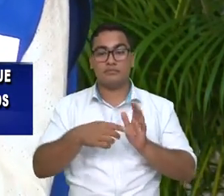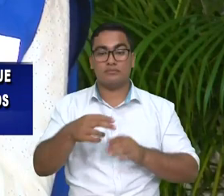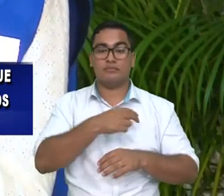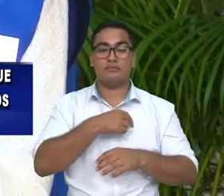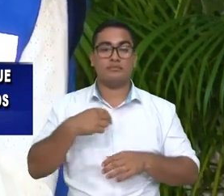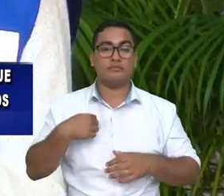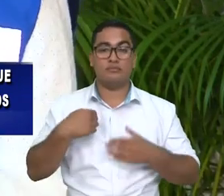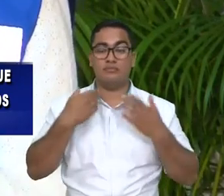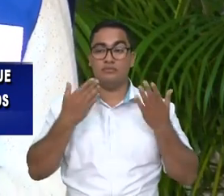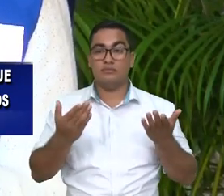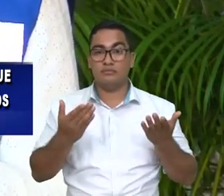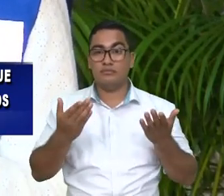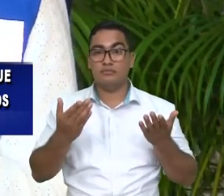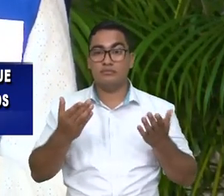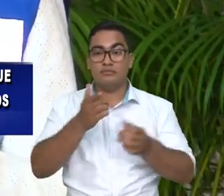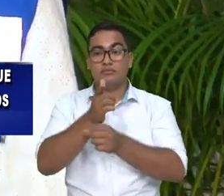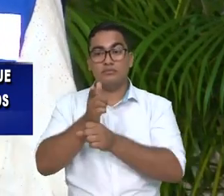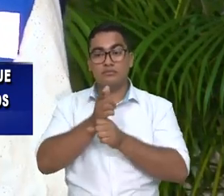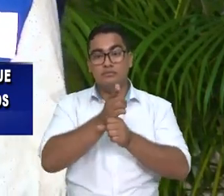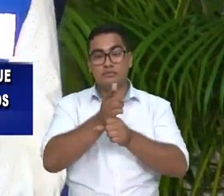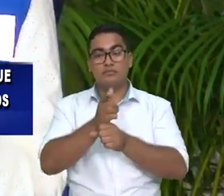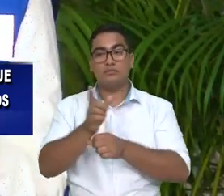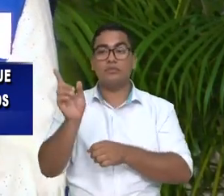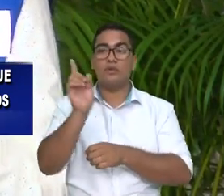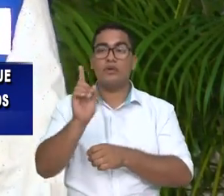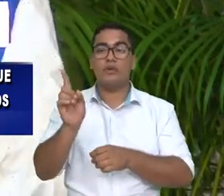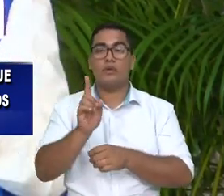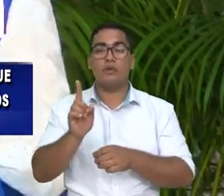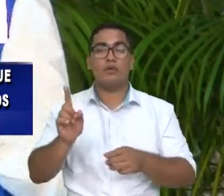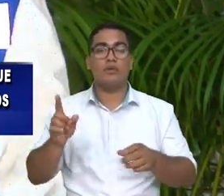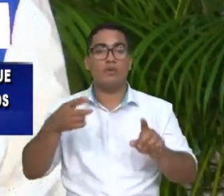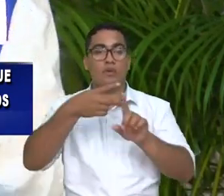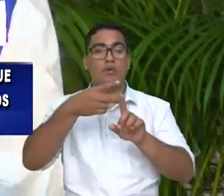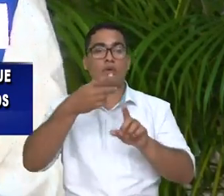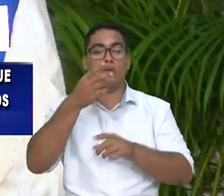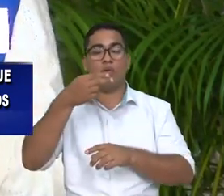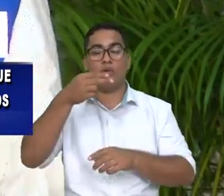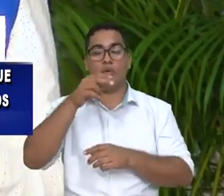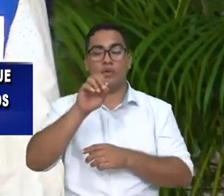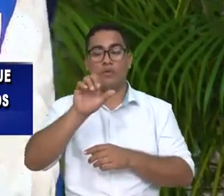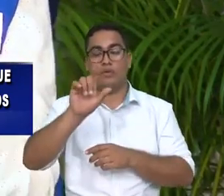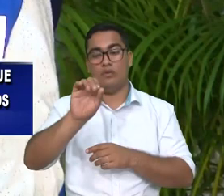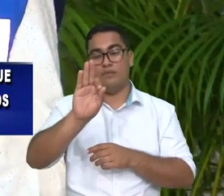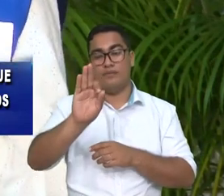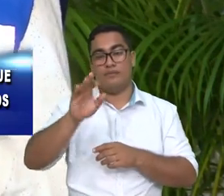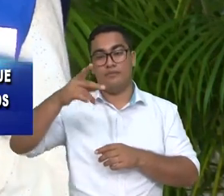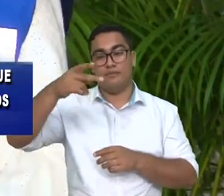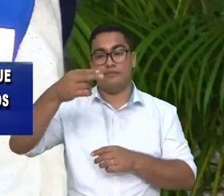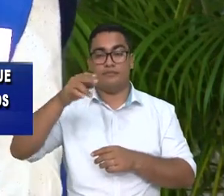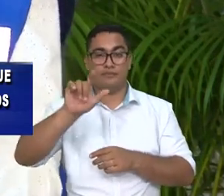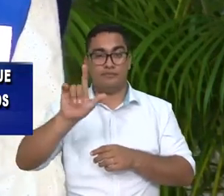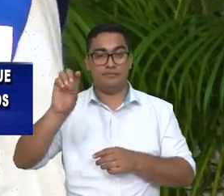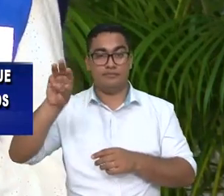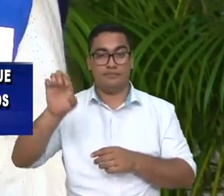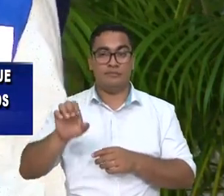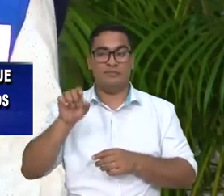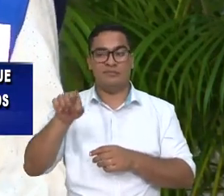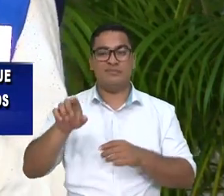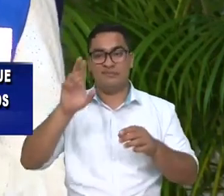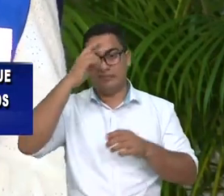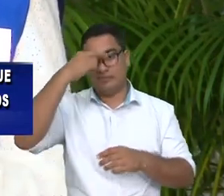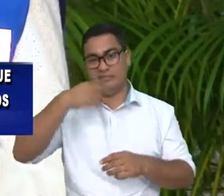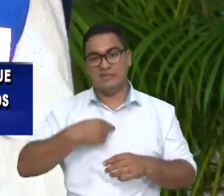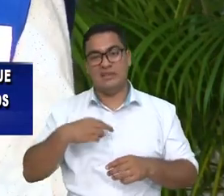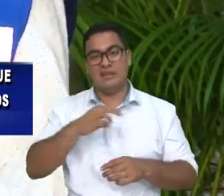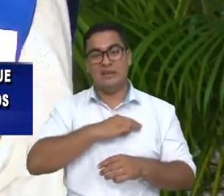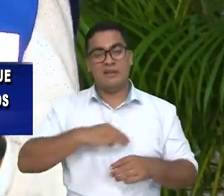o lo que se está llevando a cabo todavía, en el Centro de Convenciones o Los Palmes, donde las autoridades del Ministerio